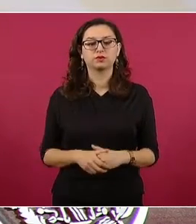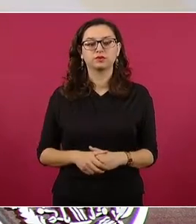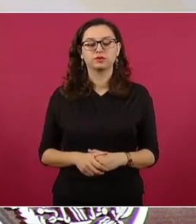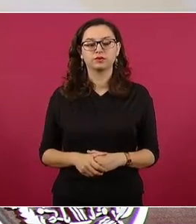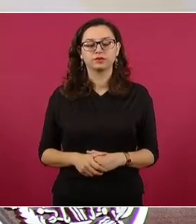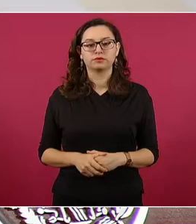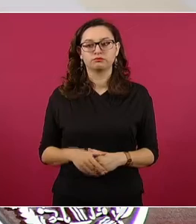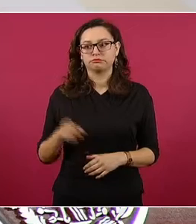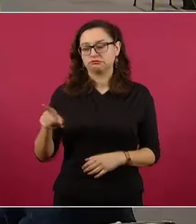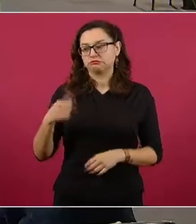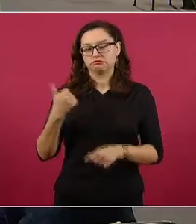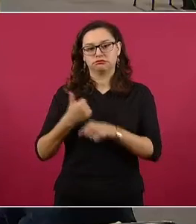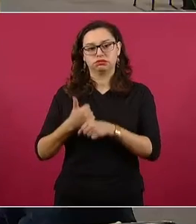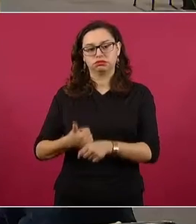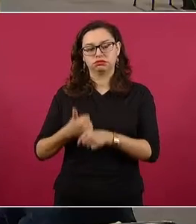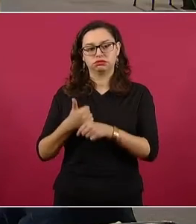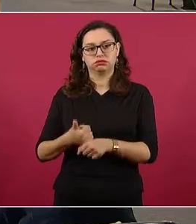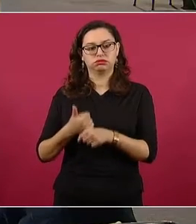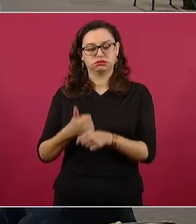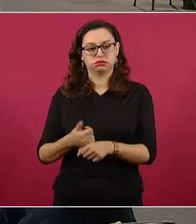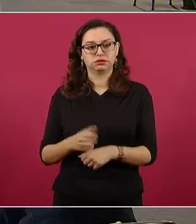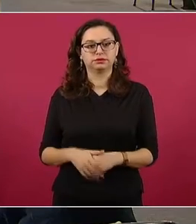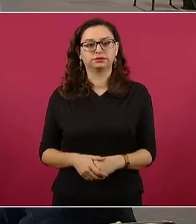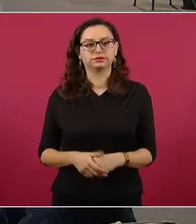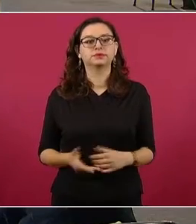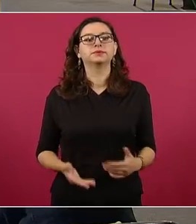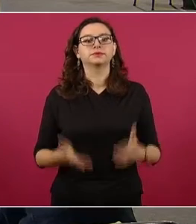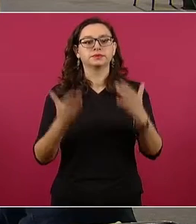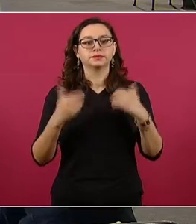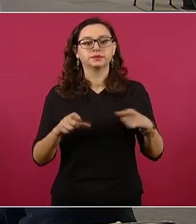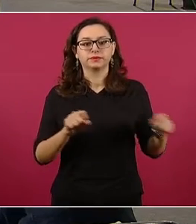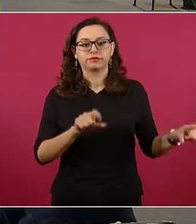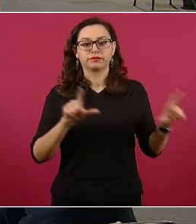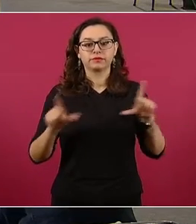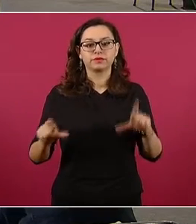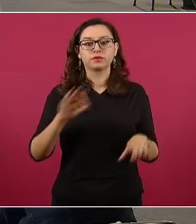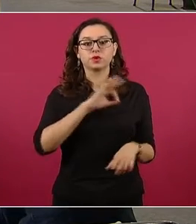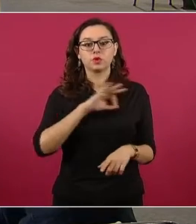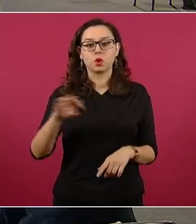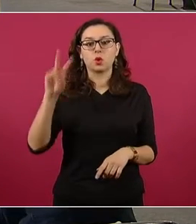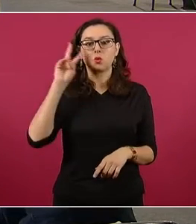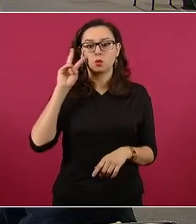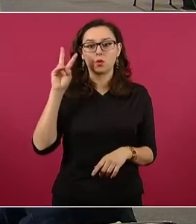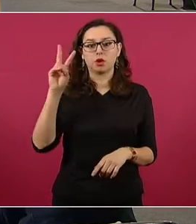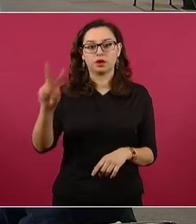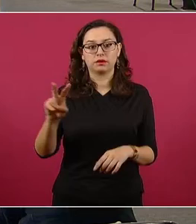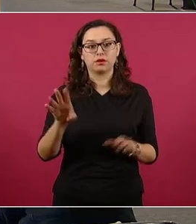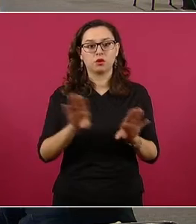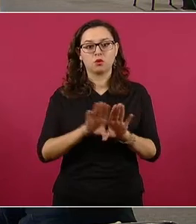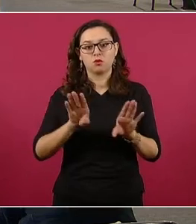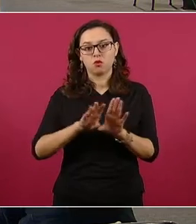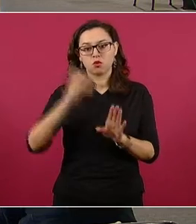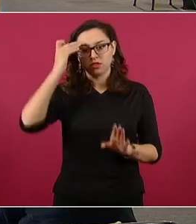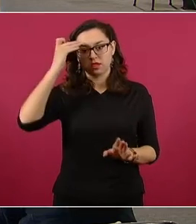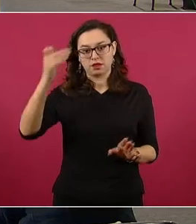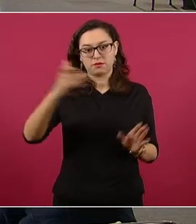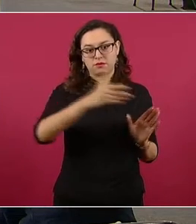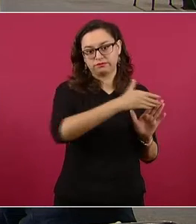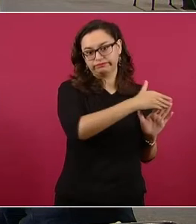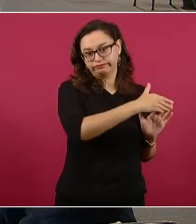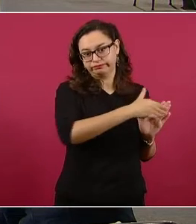de emergencia. Aquí en la lámina estamos viendo una línea de tiempo, la que